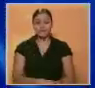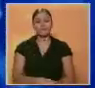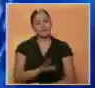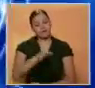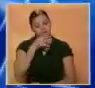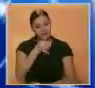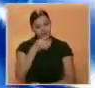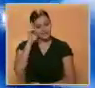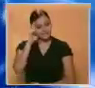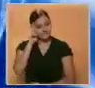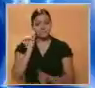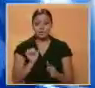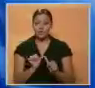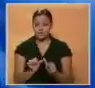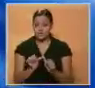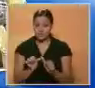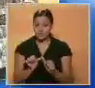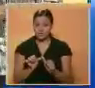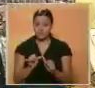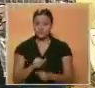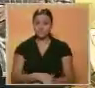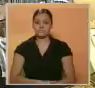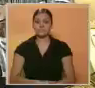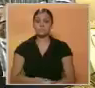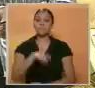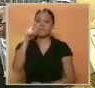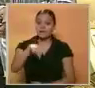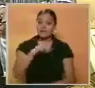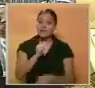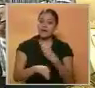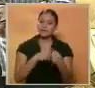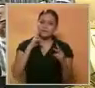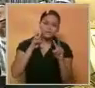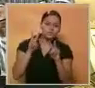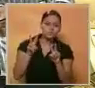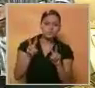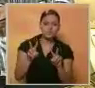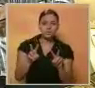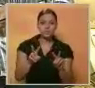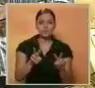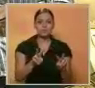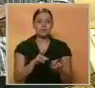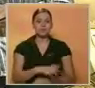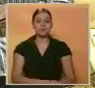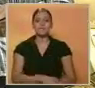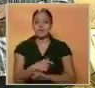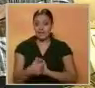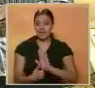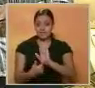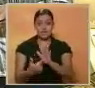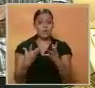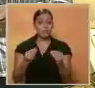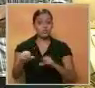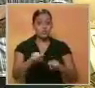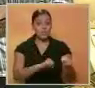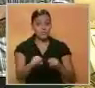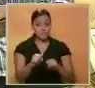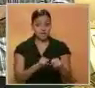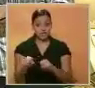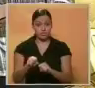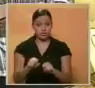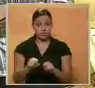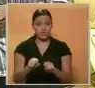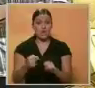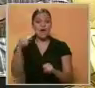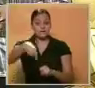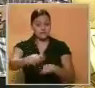tardes. Bueno, sí, seguimos, estamos aquí haciendo un seguimiento pormenorizado de lo que es el evento. Aquí ha habido mucho movimiento. En este momento